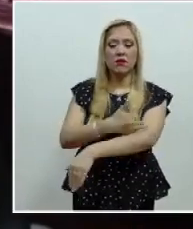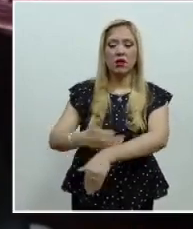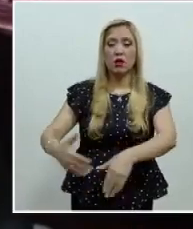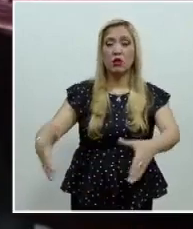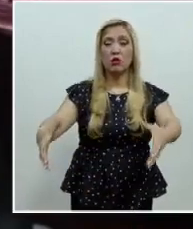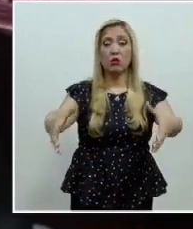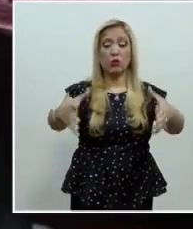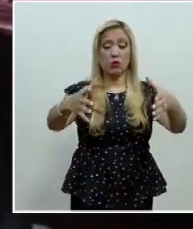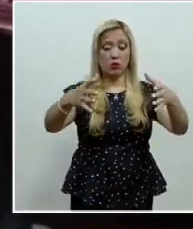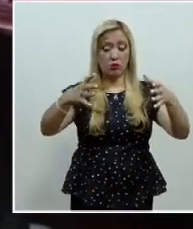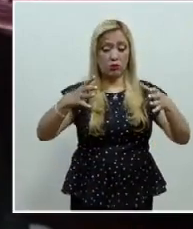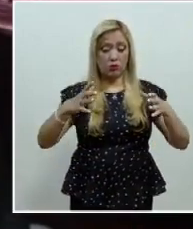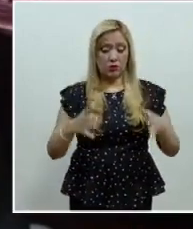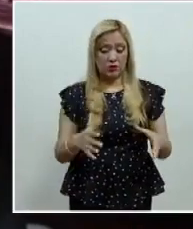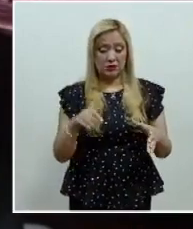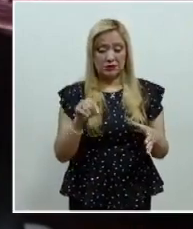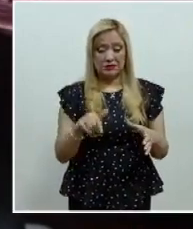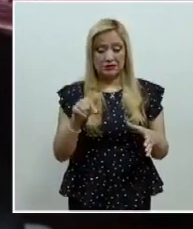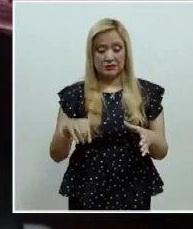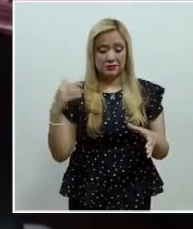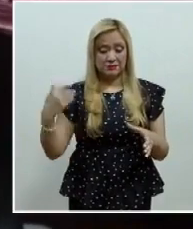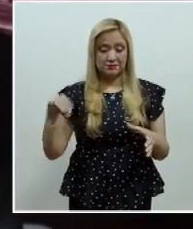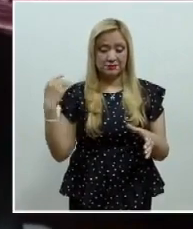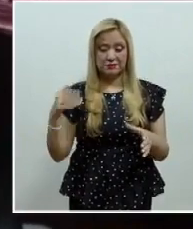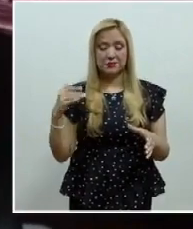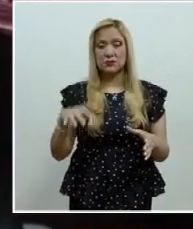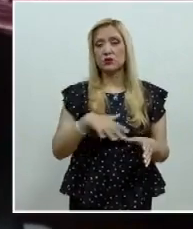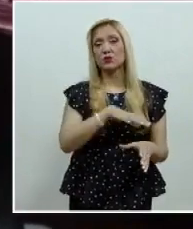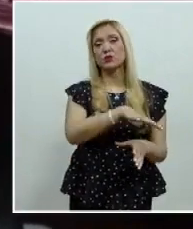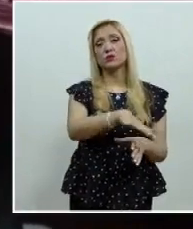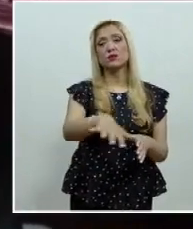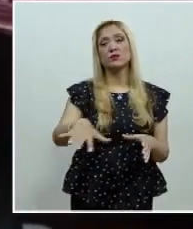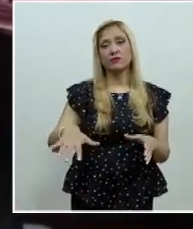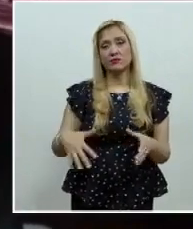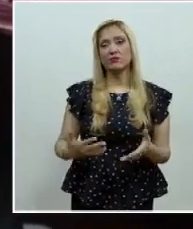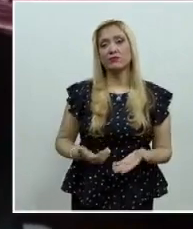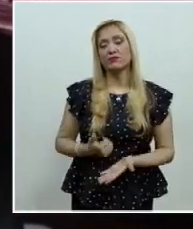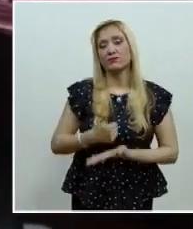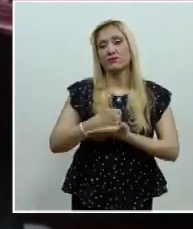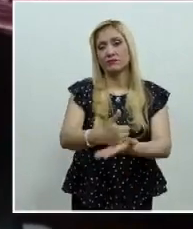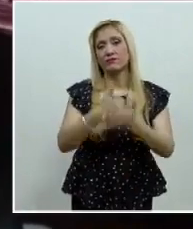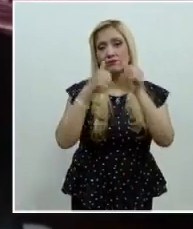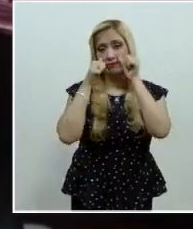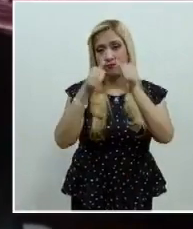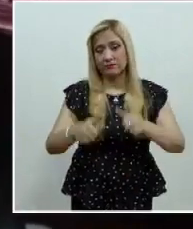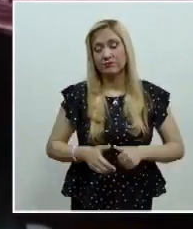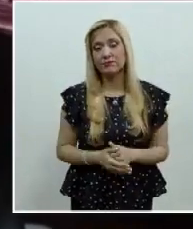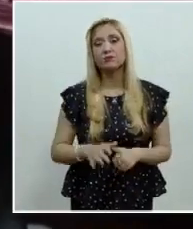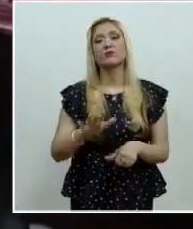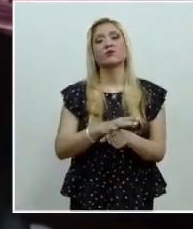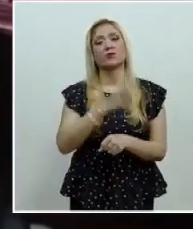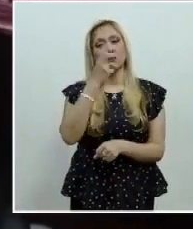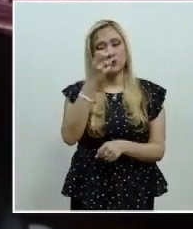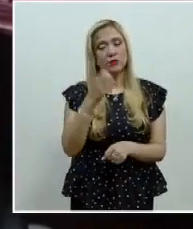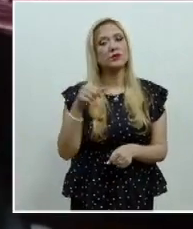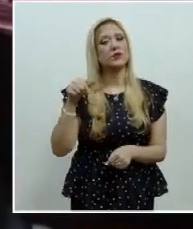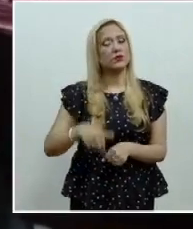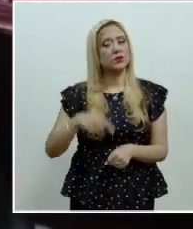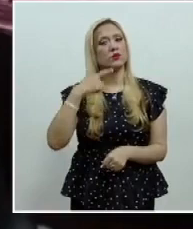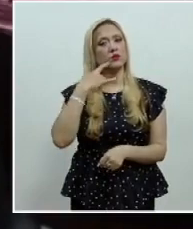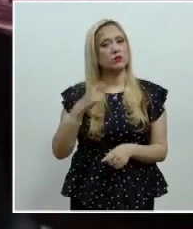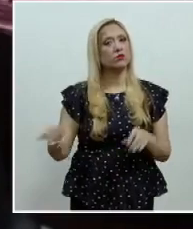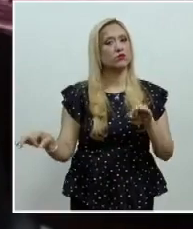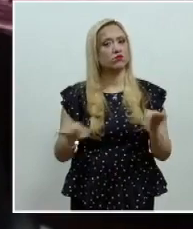que está, la familia en sentido amplio, la que tiene que ser atendida. Y por eso nosotros estamos haciendo